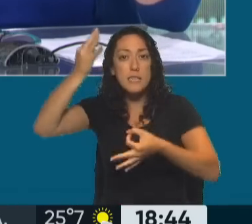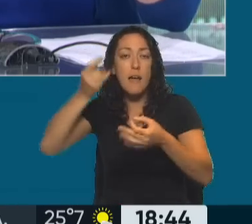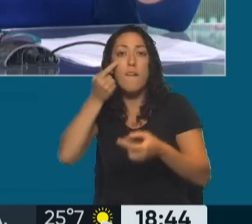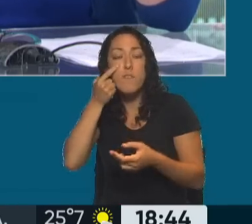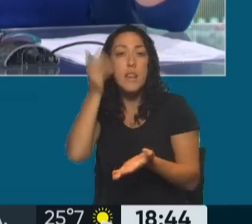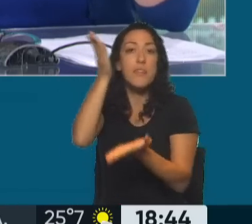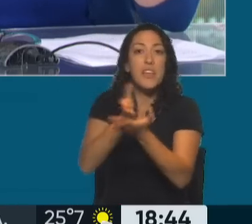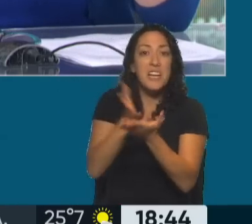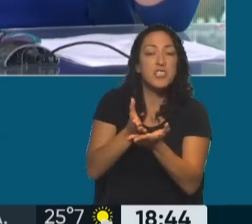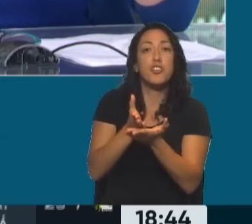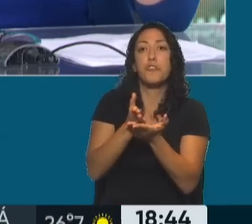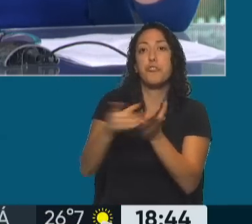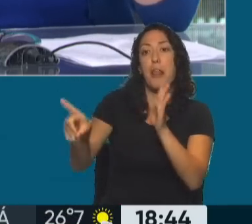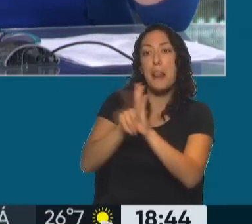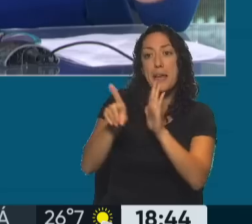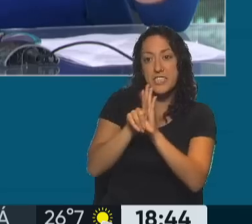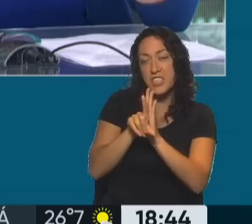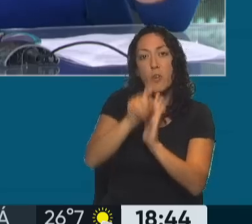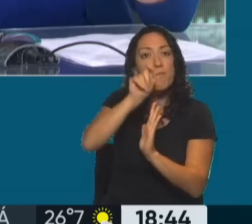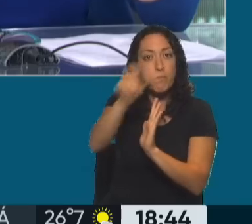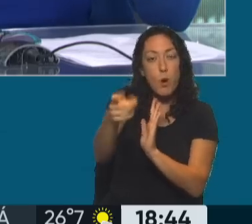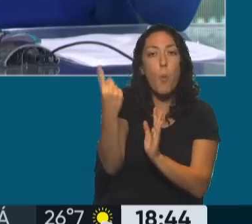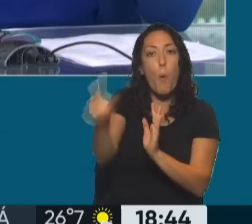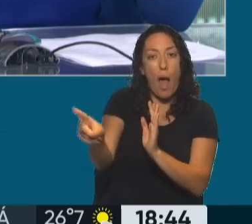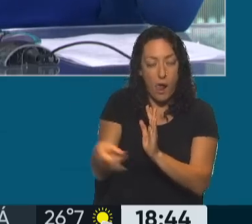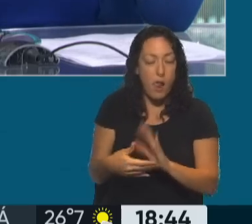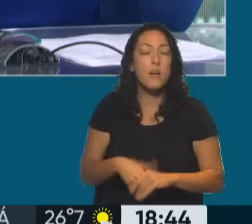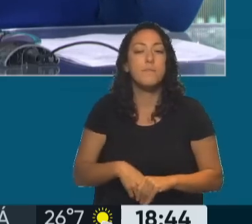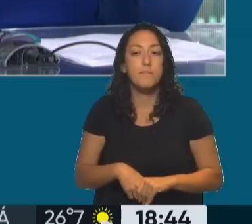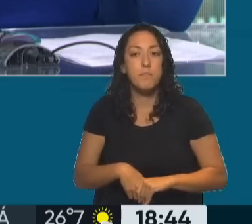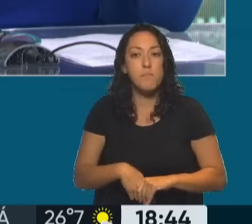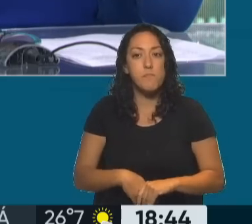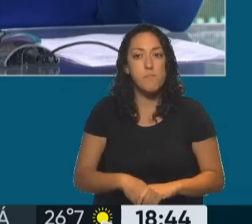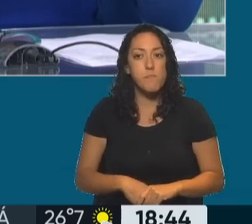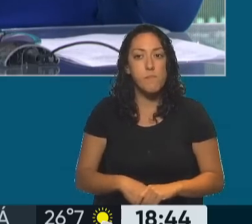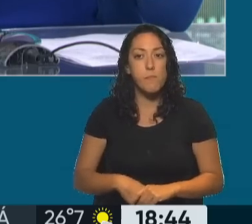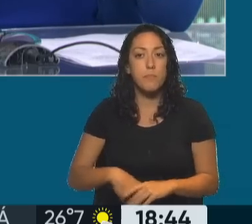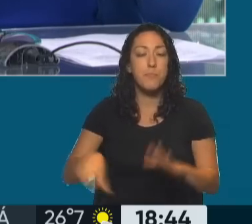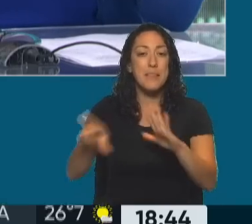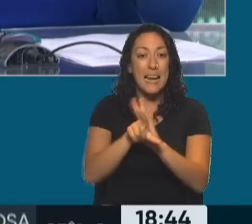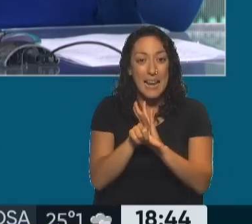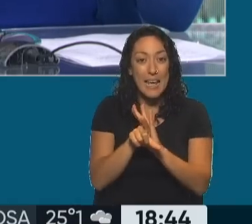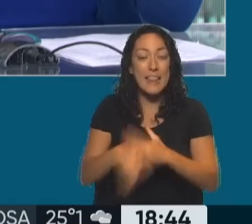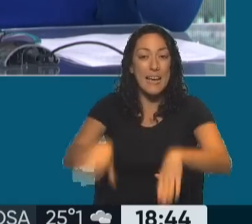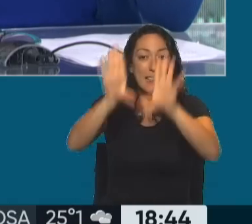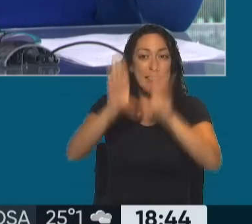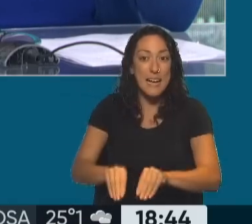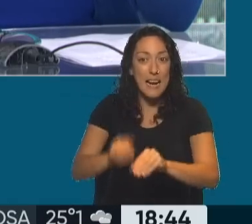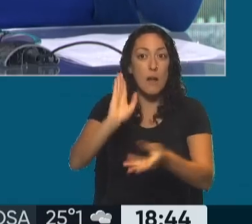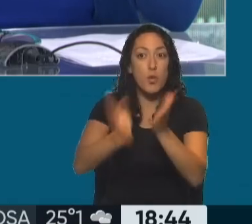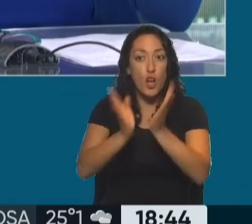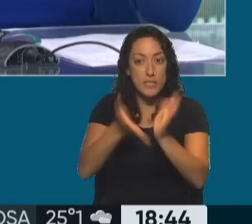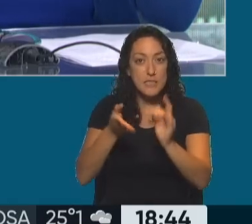derechos y qué leyes pudieron haber sido vulneradas. En principio, la Ley de Protección Integral de